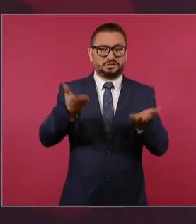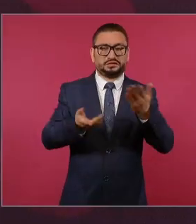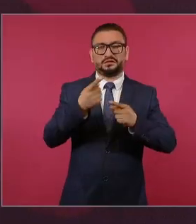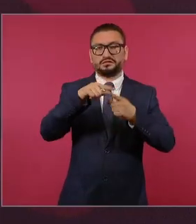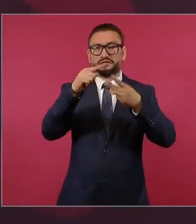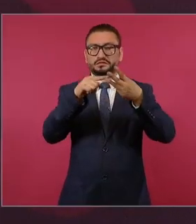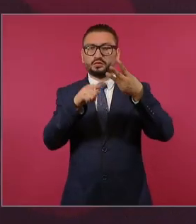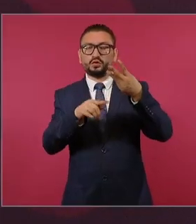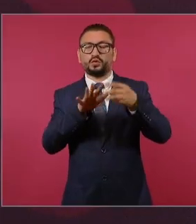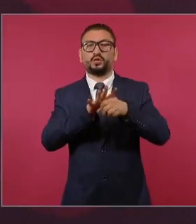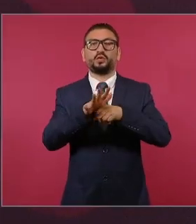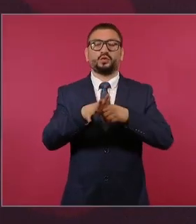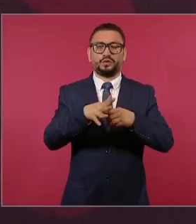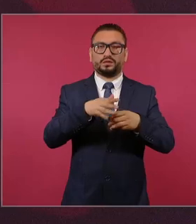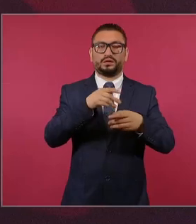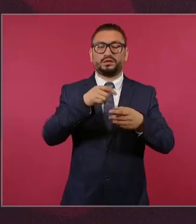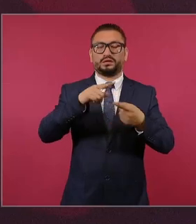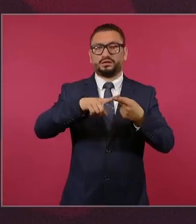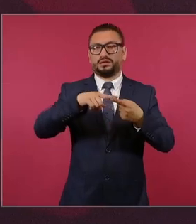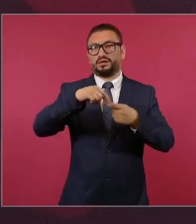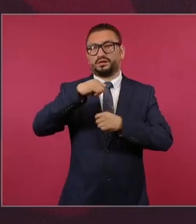hasta dónde llega